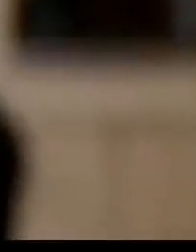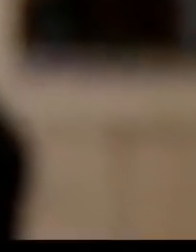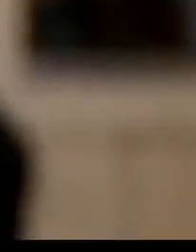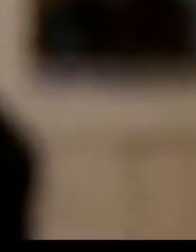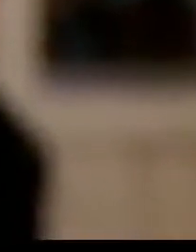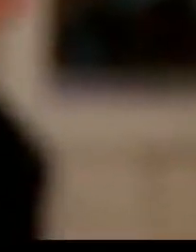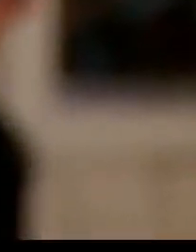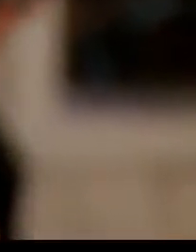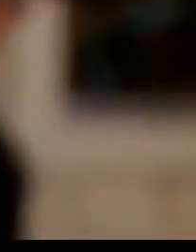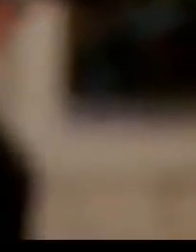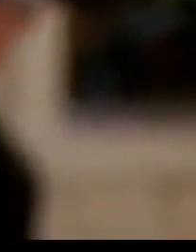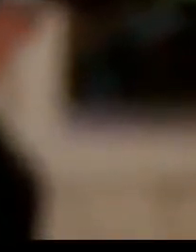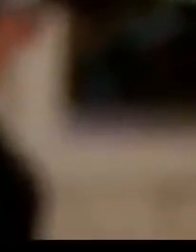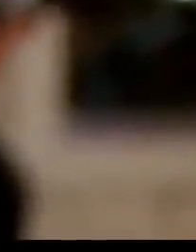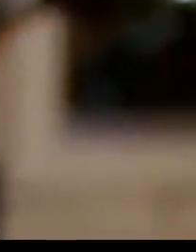Te tiene mal.